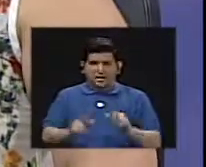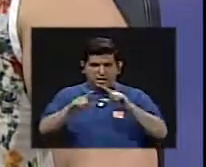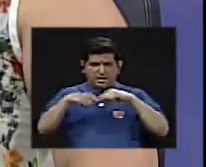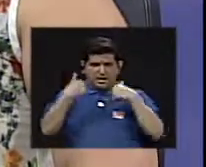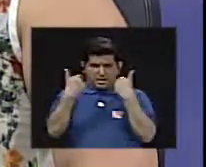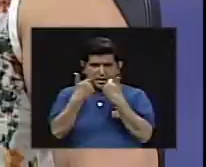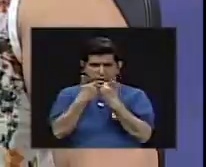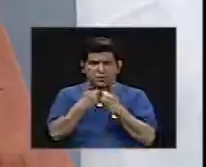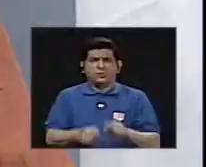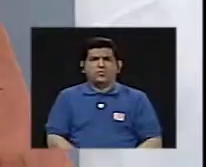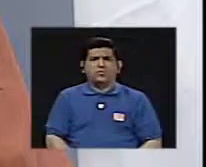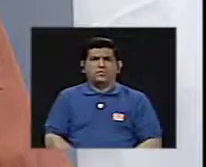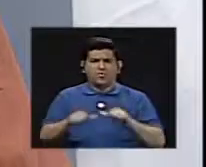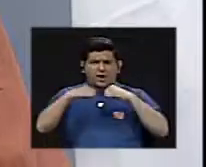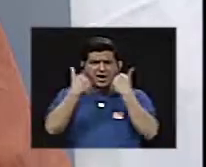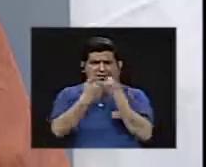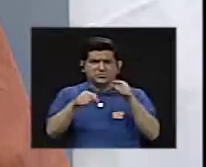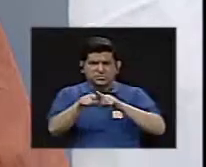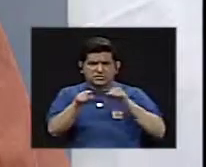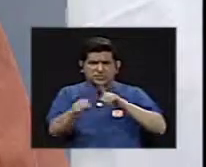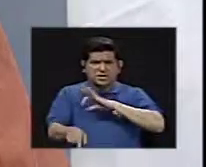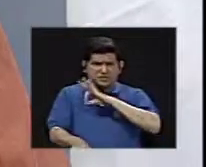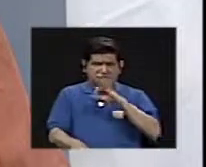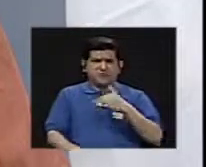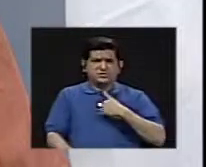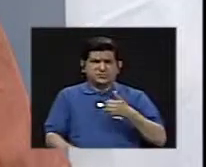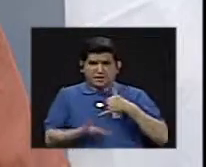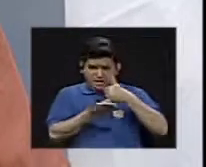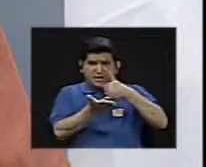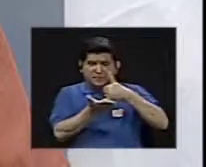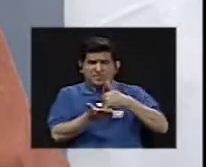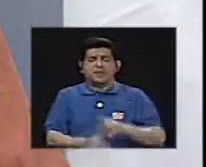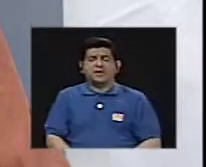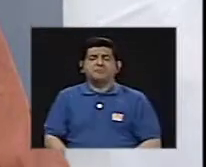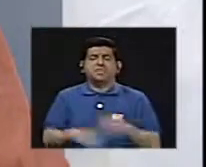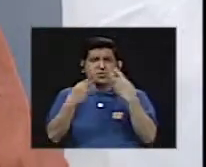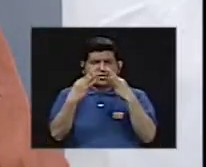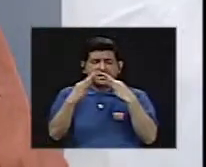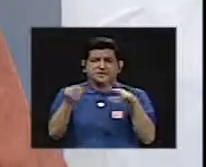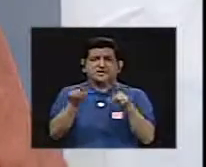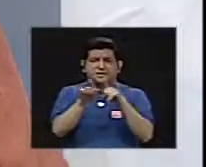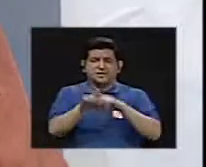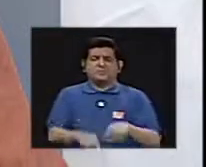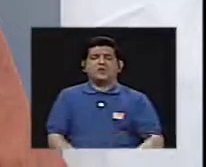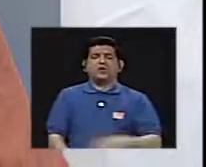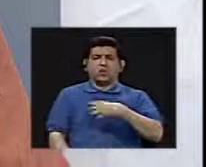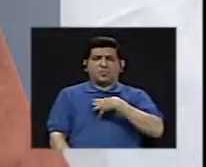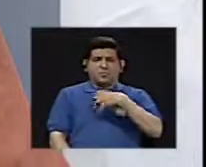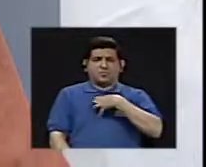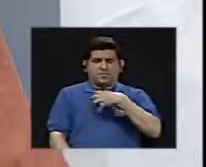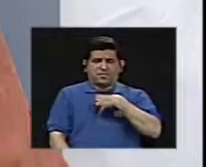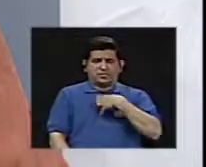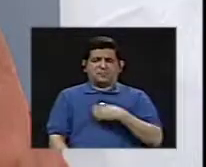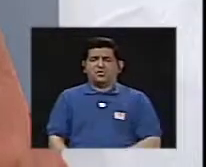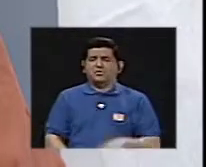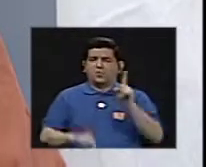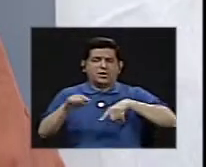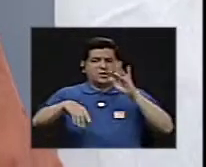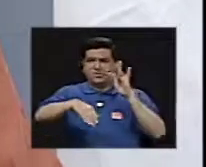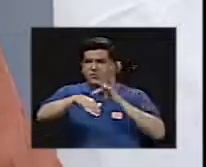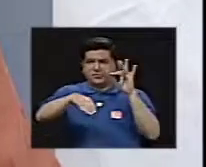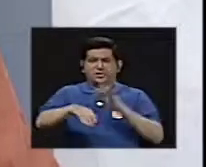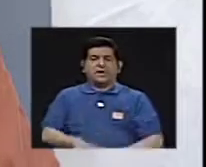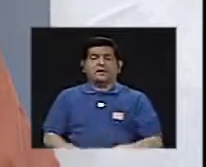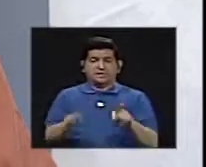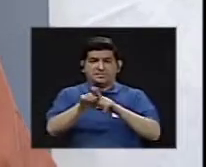recibir. Se les reconoció con eso y de hecho están trabajando para que se les reconozca también como patrimonio intangible, que yo creo que bien merecido